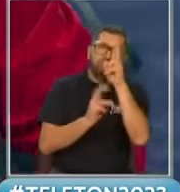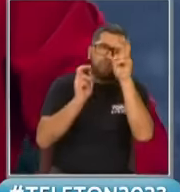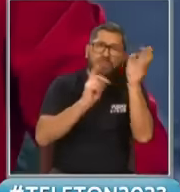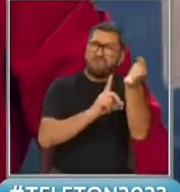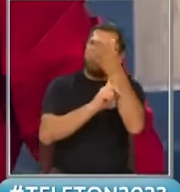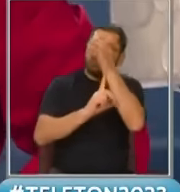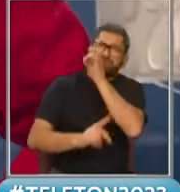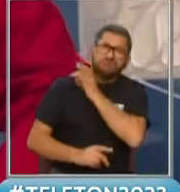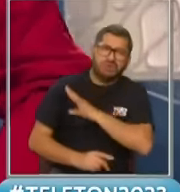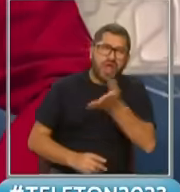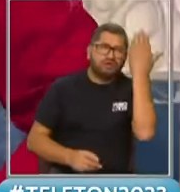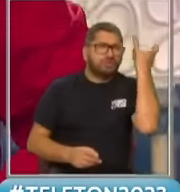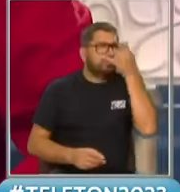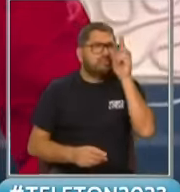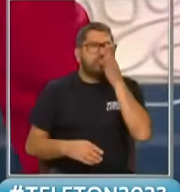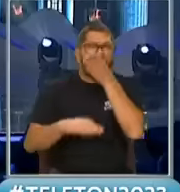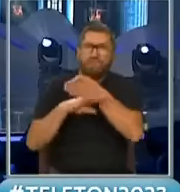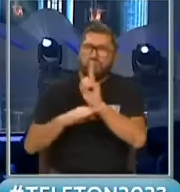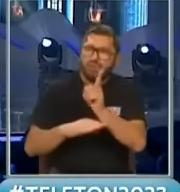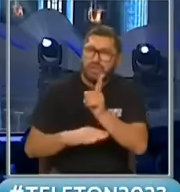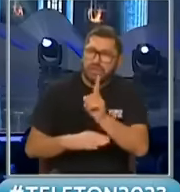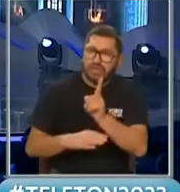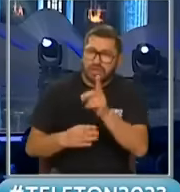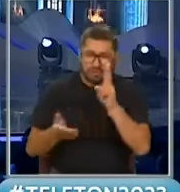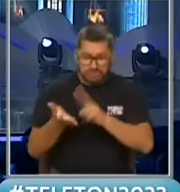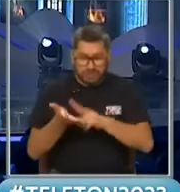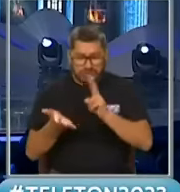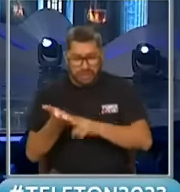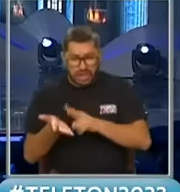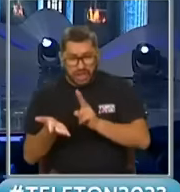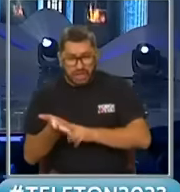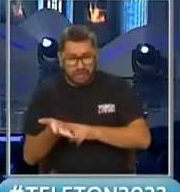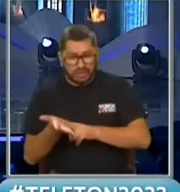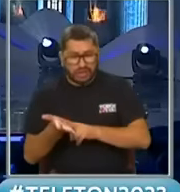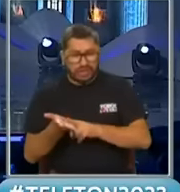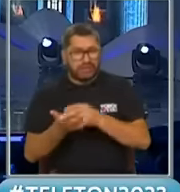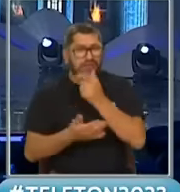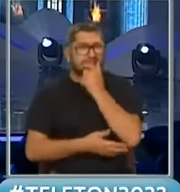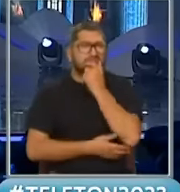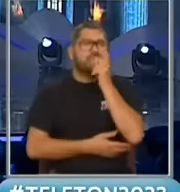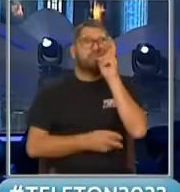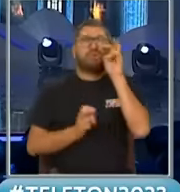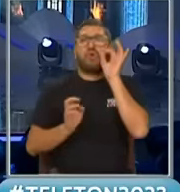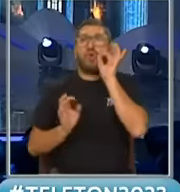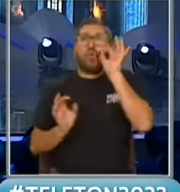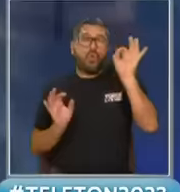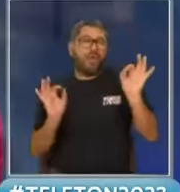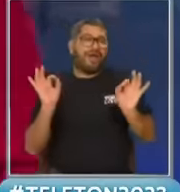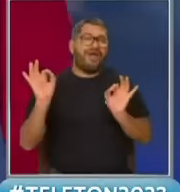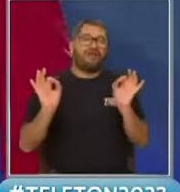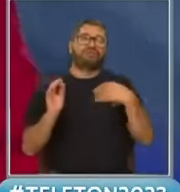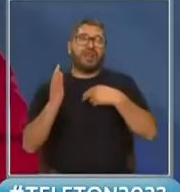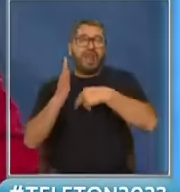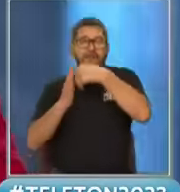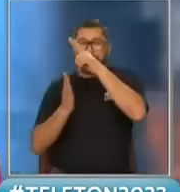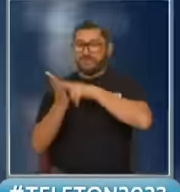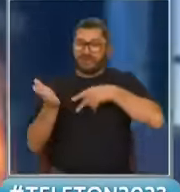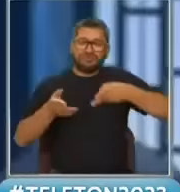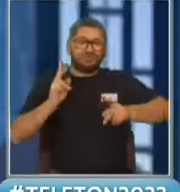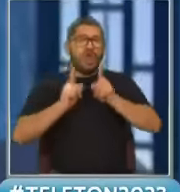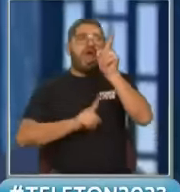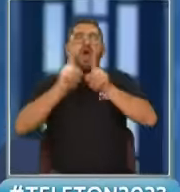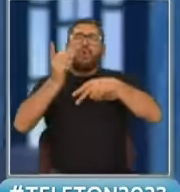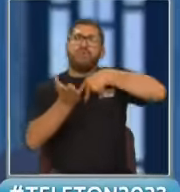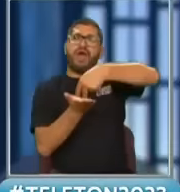chilena. Uy, de verdad, el otro día de Cuico fui al Paseo Humá. De Cuico, así, el Paseo